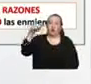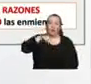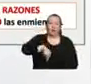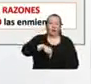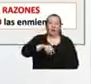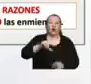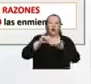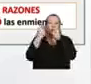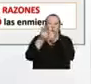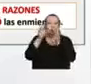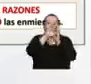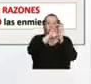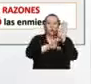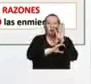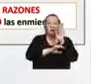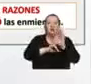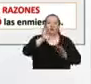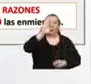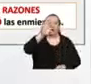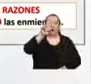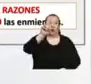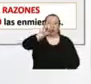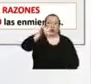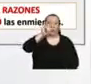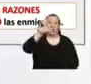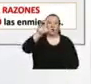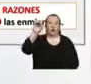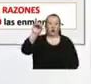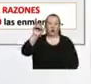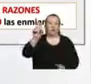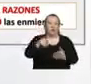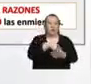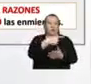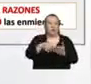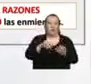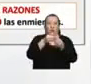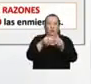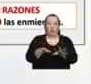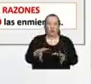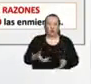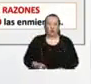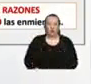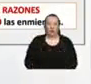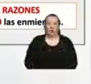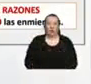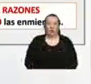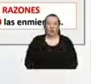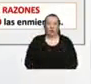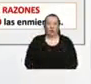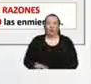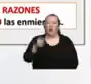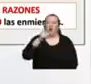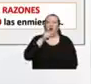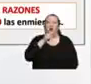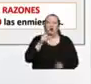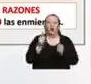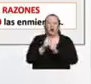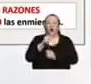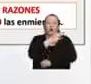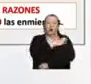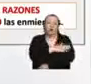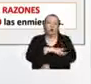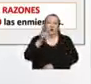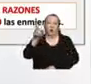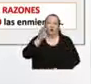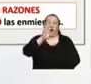trujillo y por odio a corriente lo que hicieron de rogar un tweet pero no son acorde contención de estudio fue la anterior que por congraciarse construido para que no los